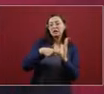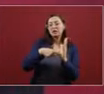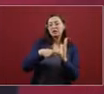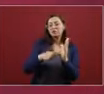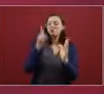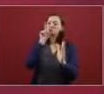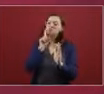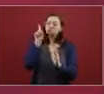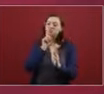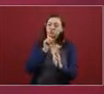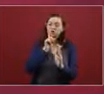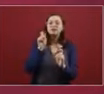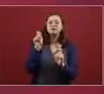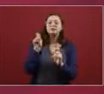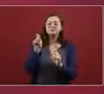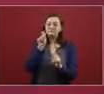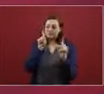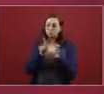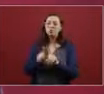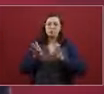una mujer militar